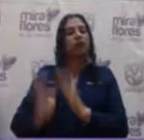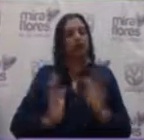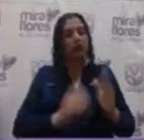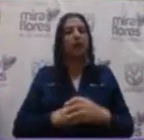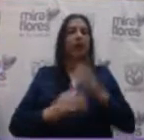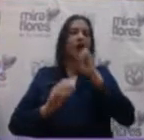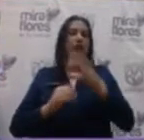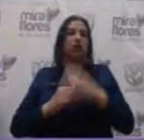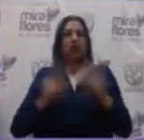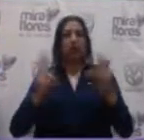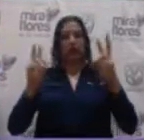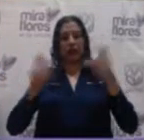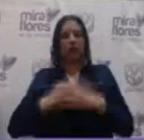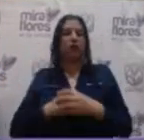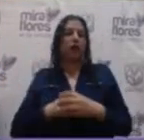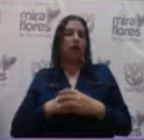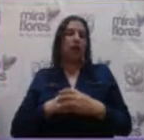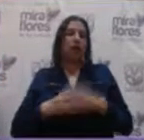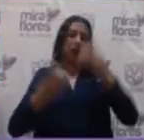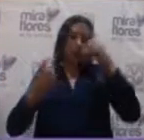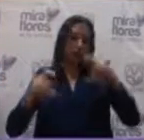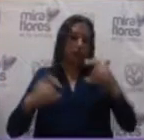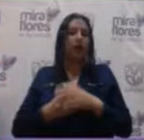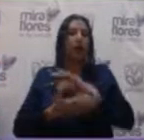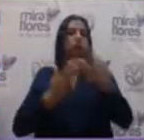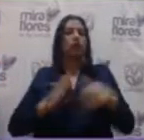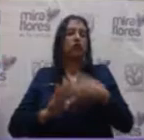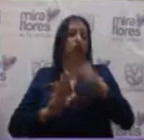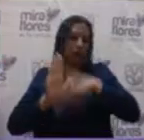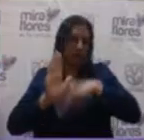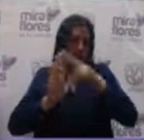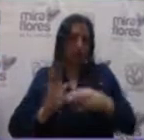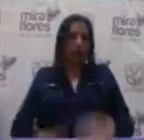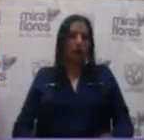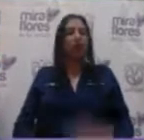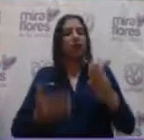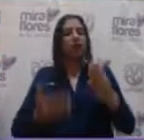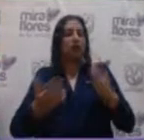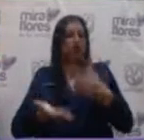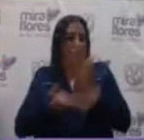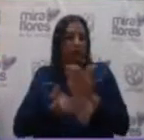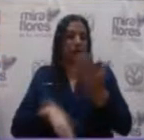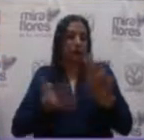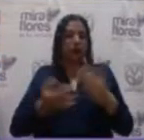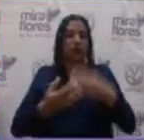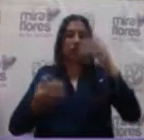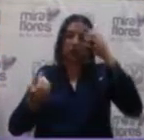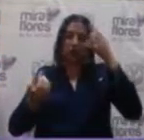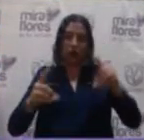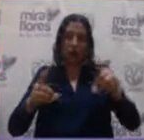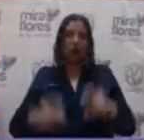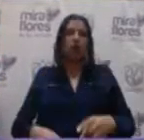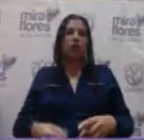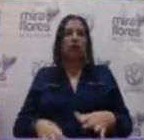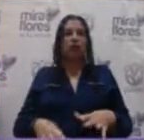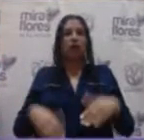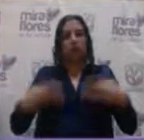legislación de la materia, de conformidad con las consideraciones que pueda tener el acuerdo con cargo a ser